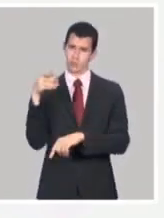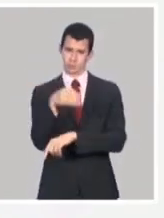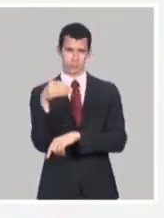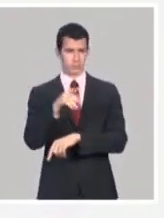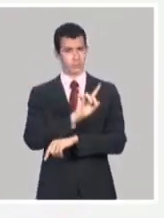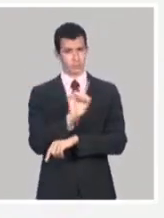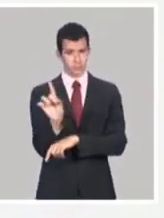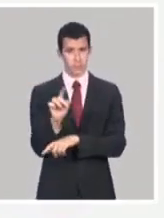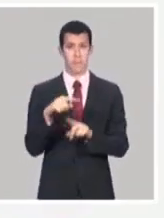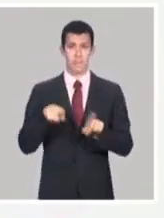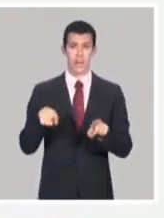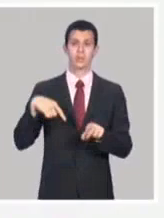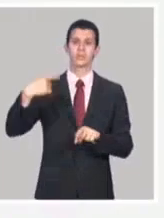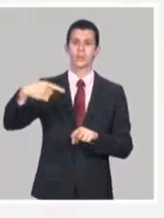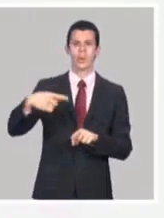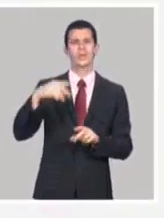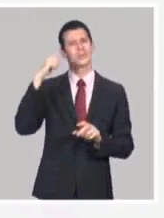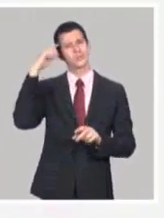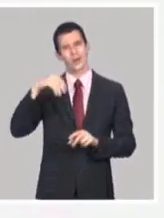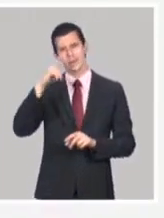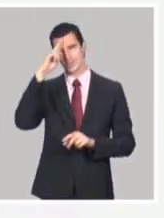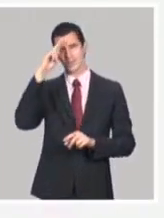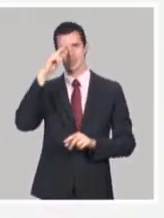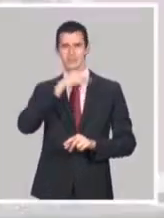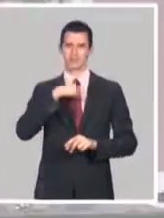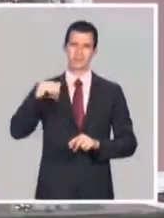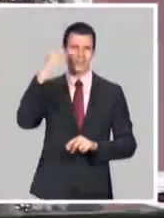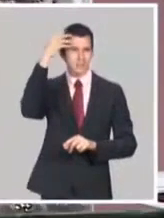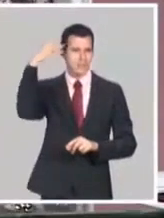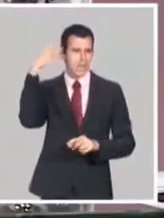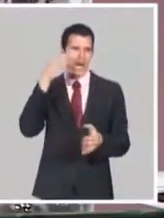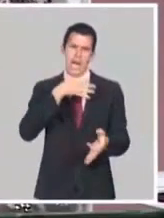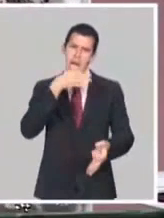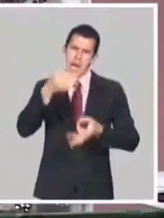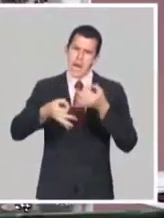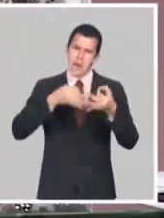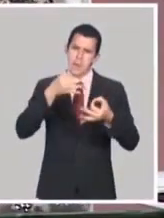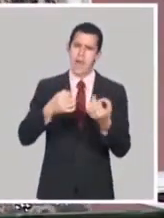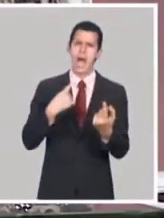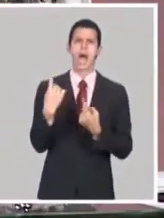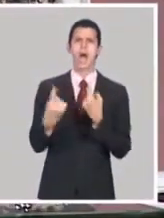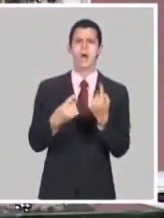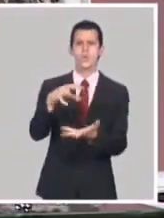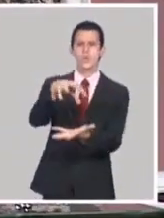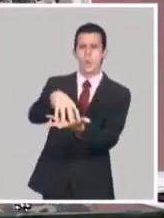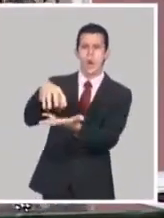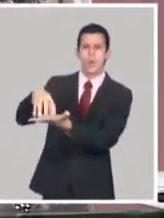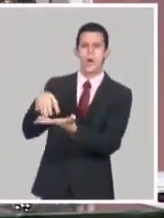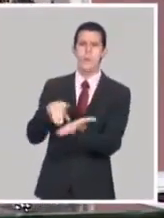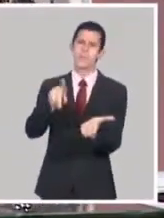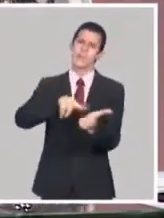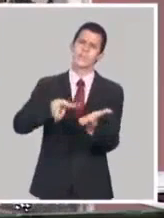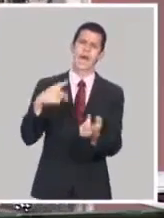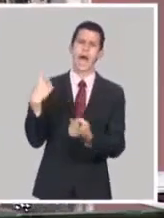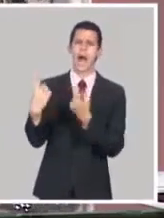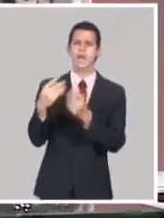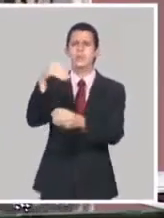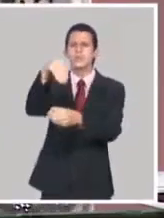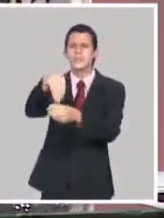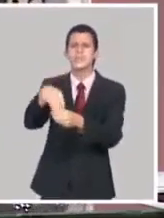de la información que se da todos los días por el doctor ramón sabemos que hay territorios que tienen una estabilidad que han